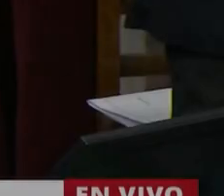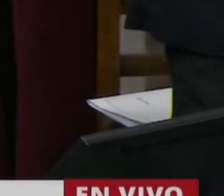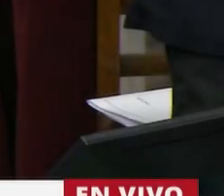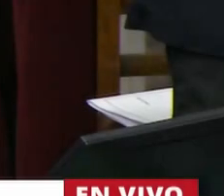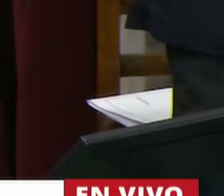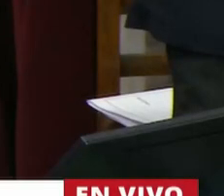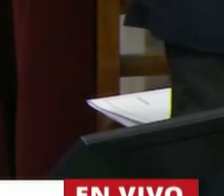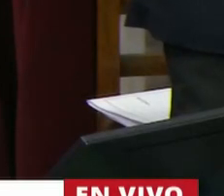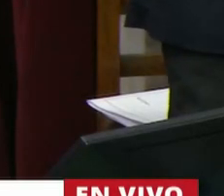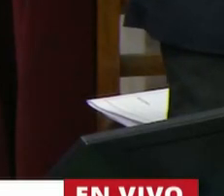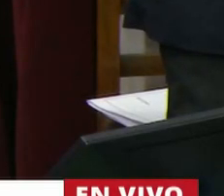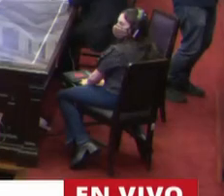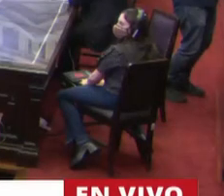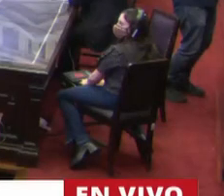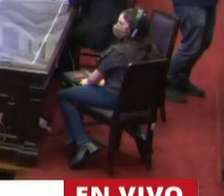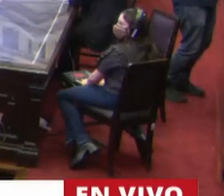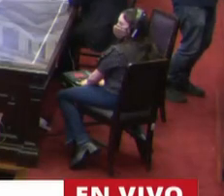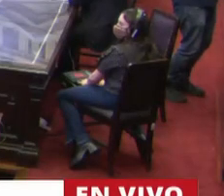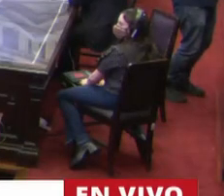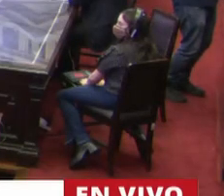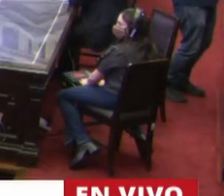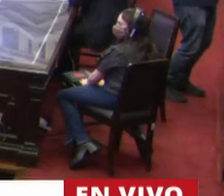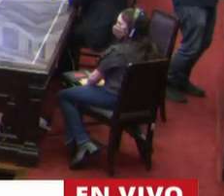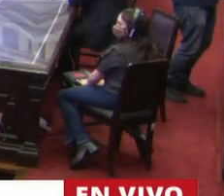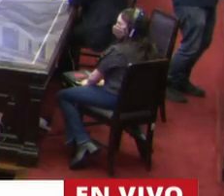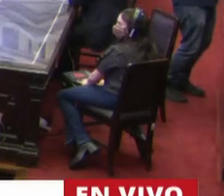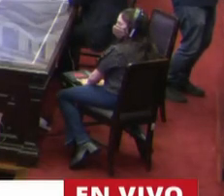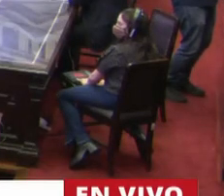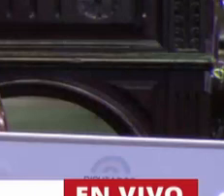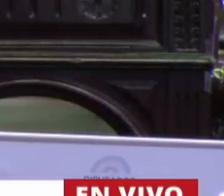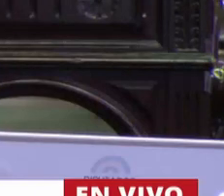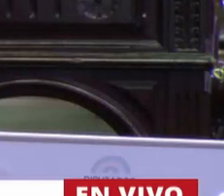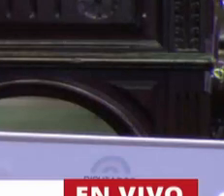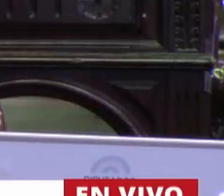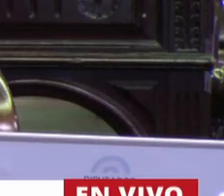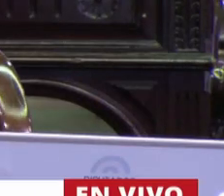En el uso de la palabra, el diputado Leopoldo Moró.